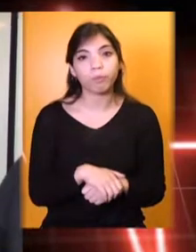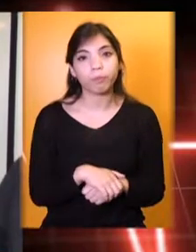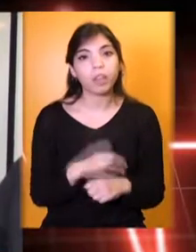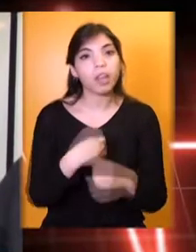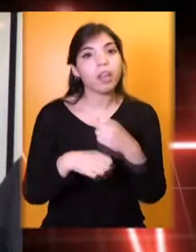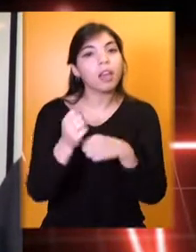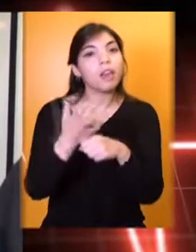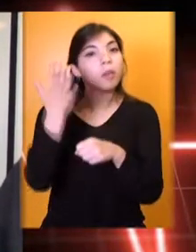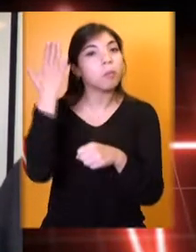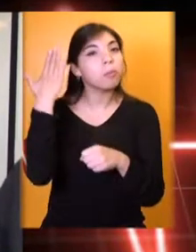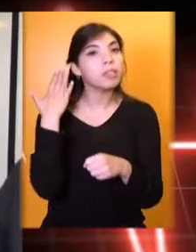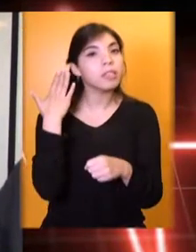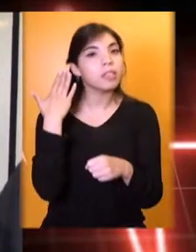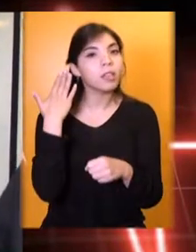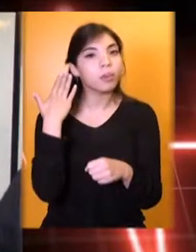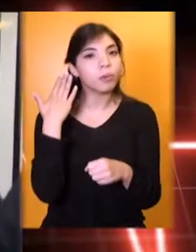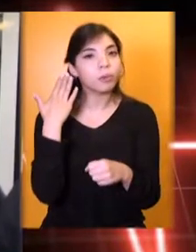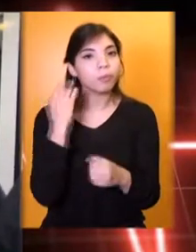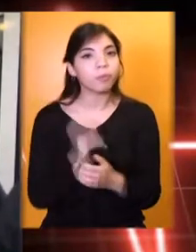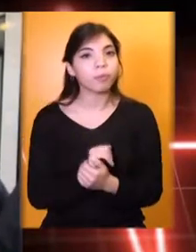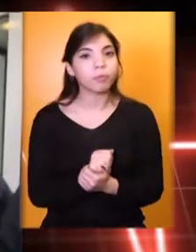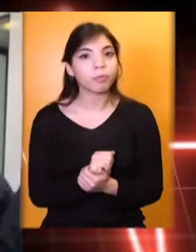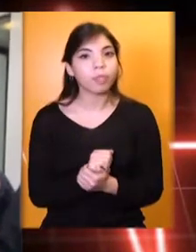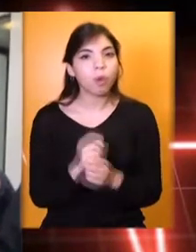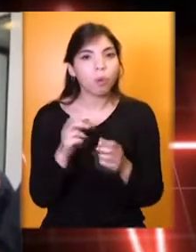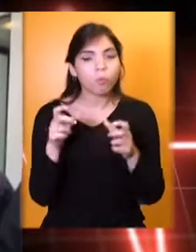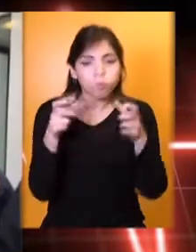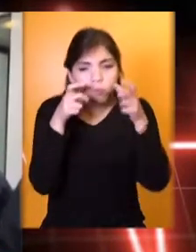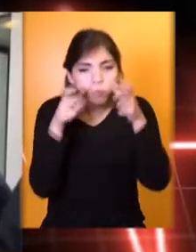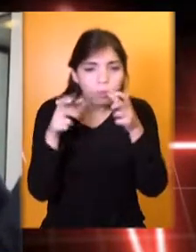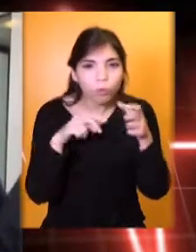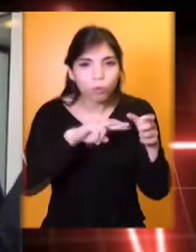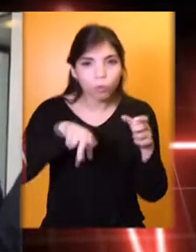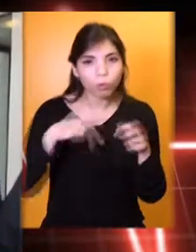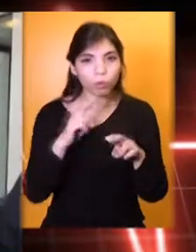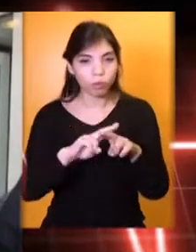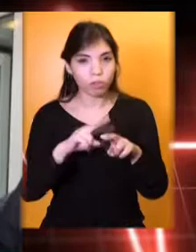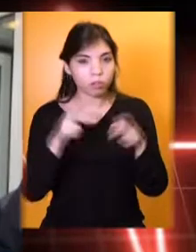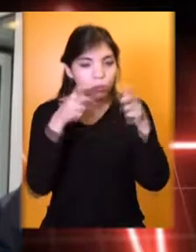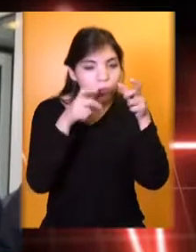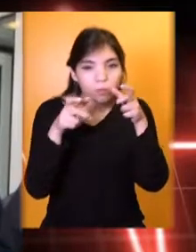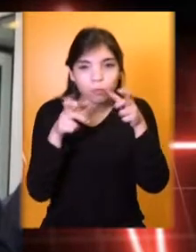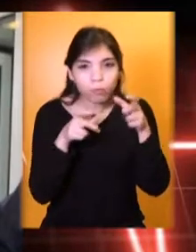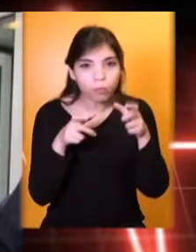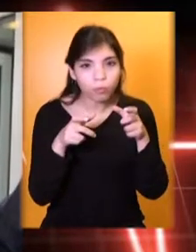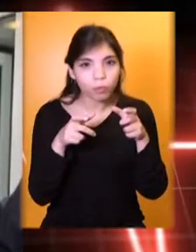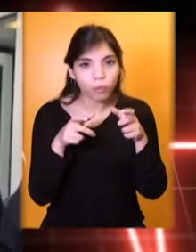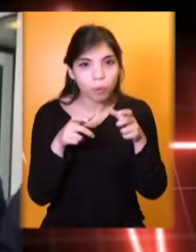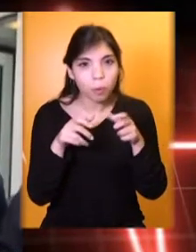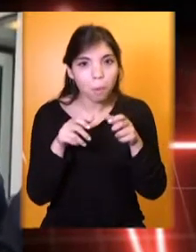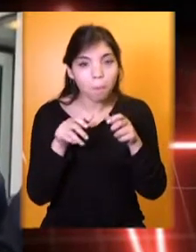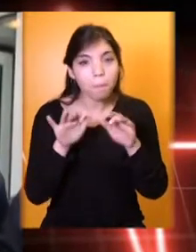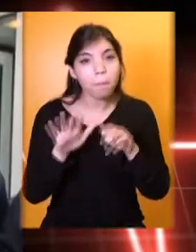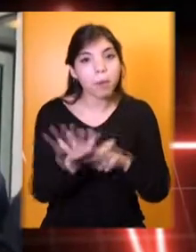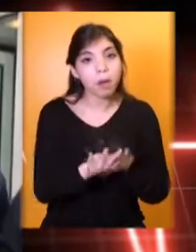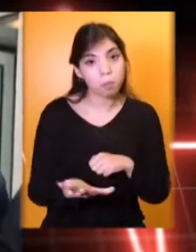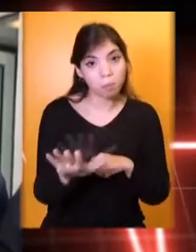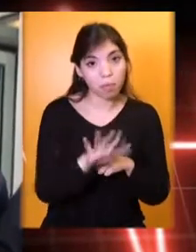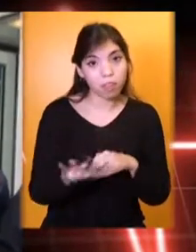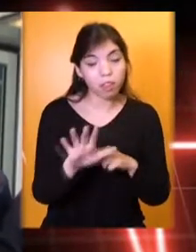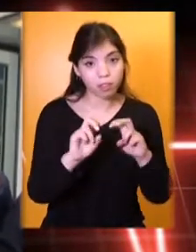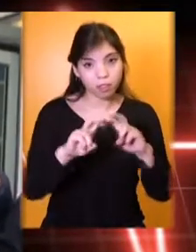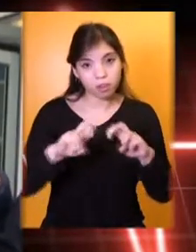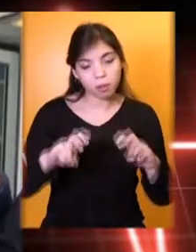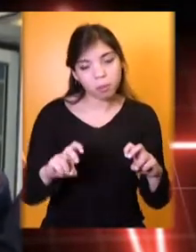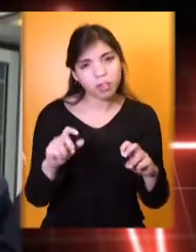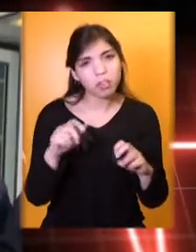El año pasado, a partir de los controles que nosotros hacemos, nosotros hacemos controles permanentes de la calidad de la investigación y cómo